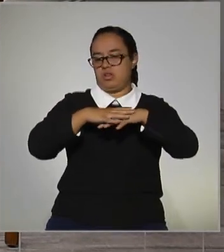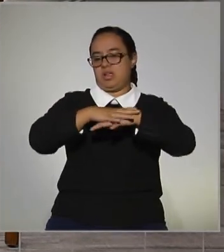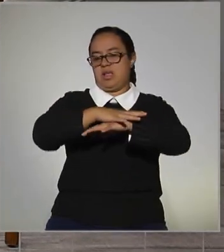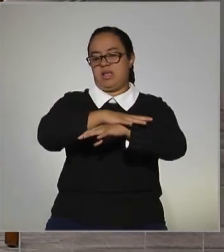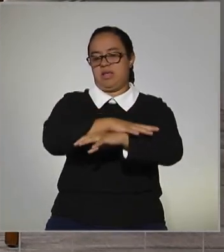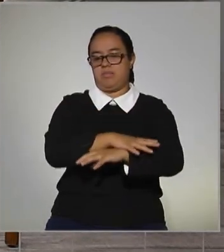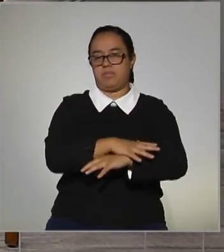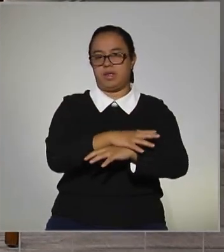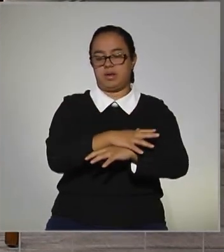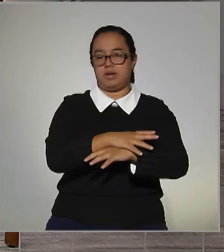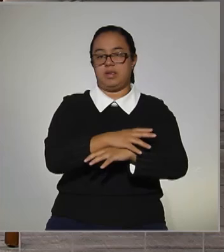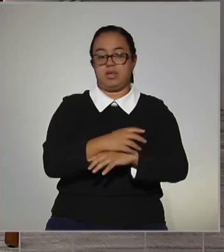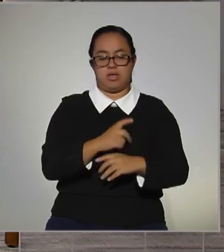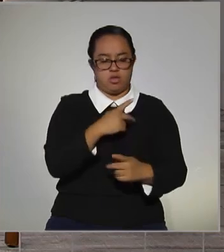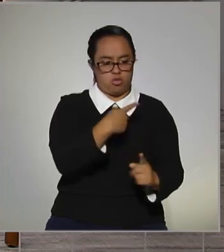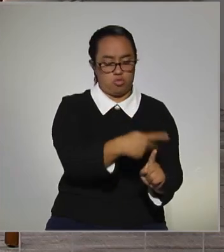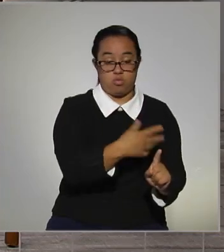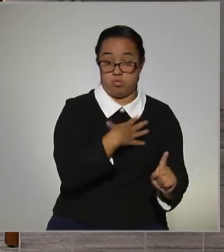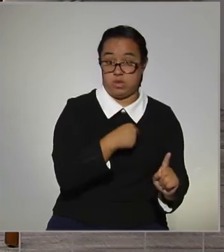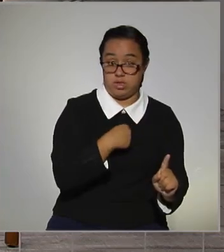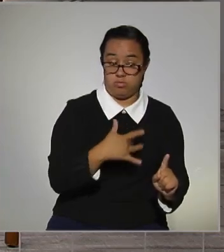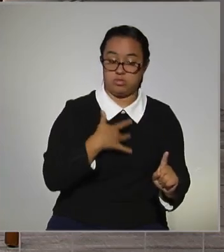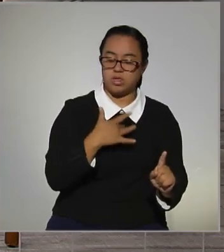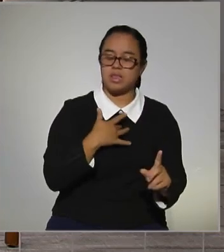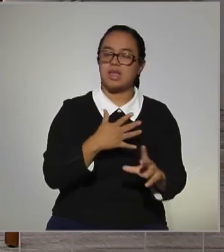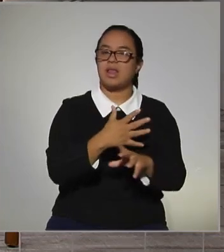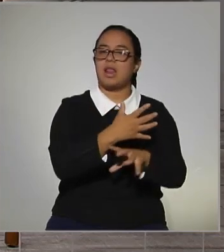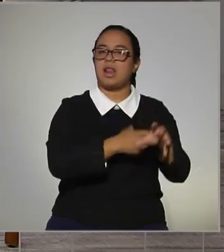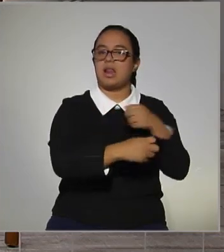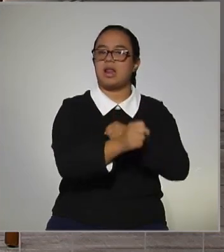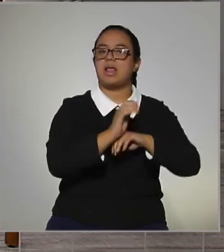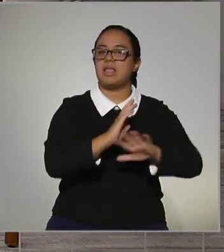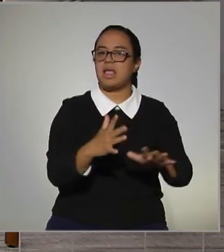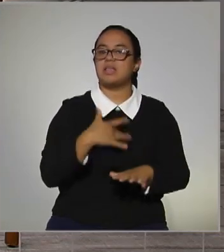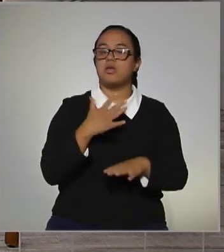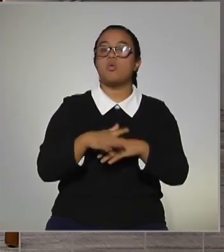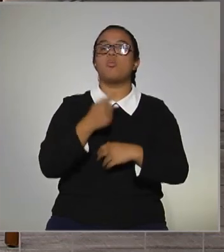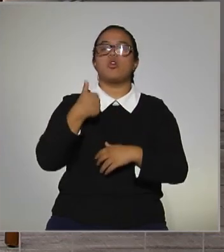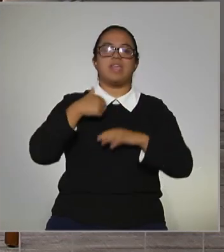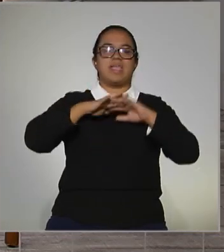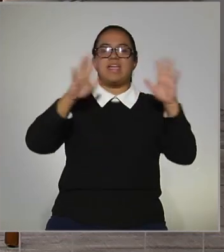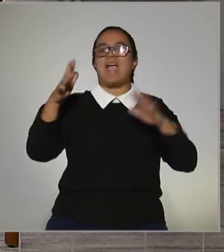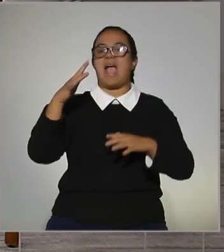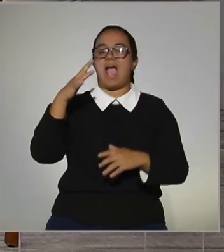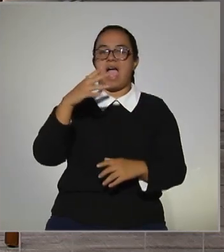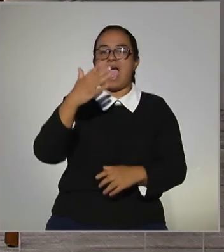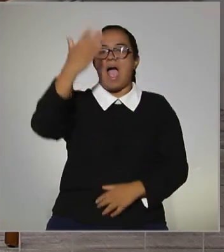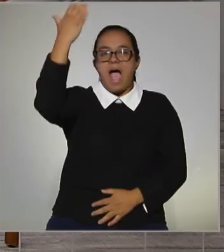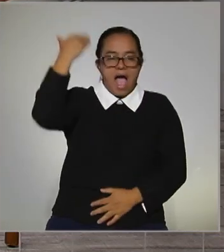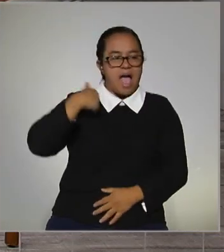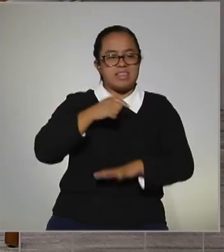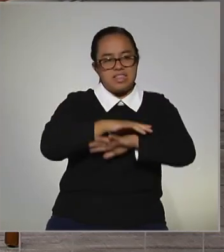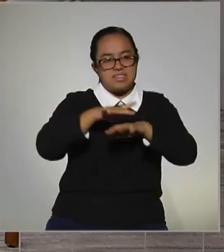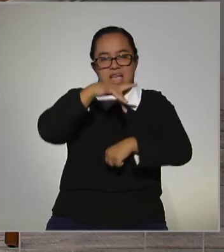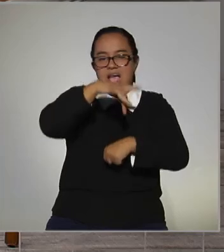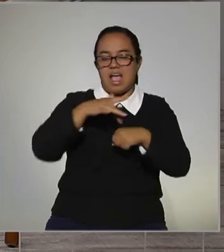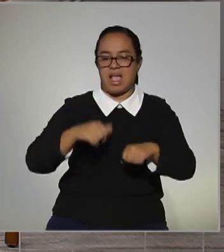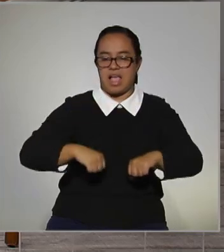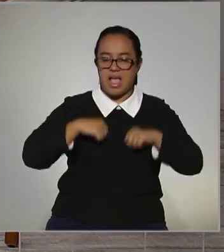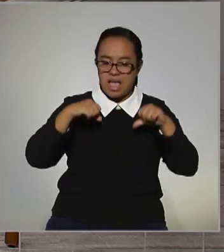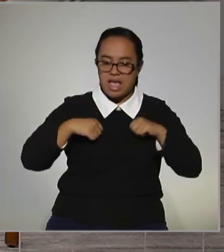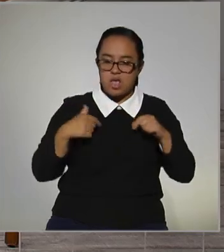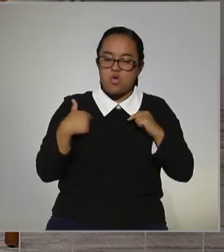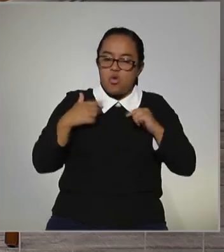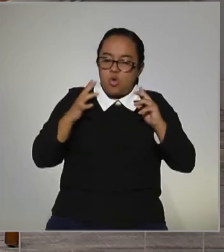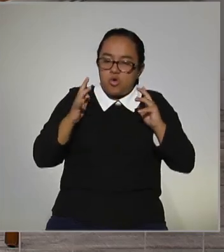en espejear lo que mi hijo está sintiendo porque yo ya pasé esa etapa, ¿no? Yo ya pasé el tema de la